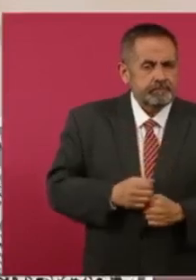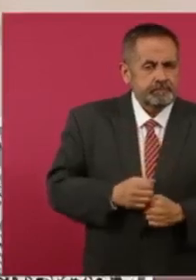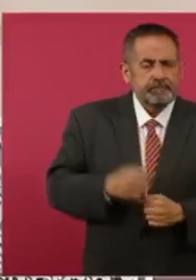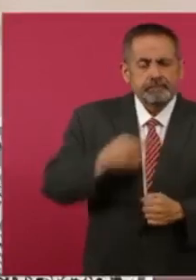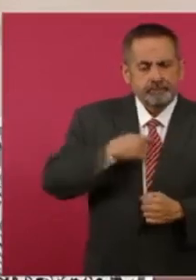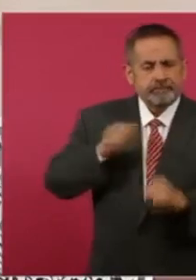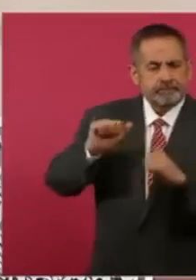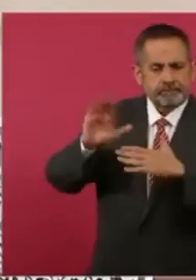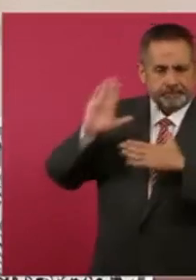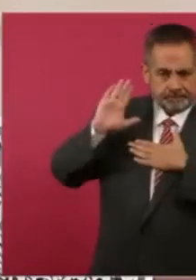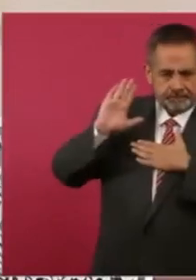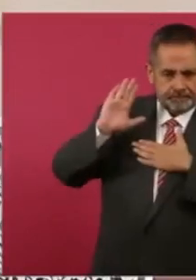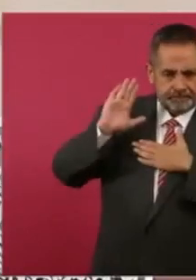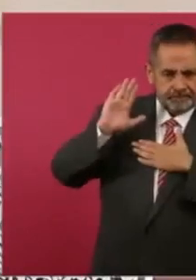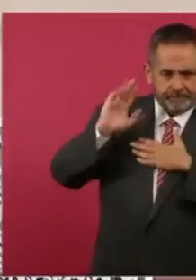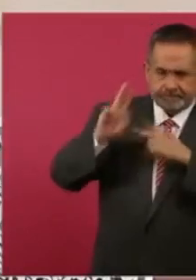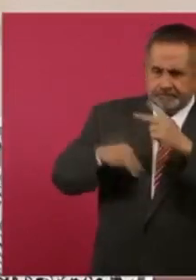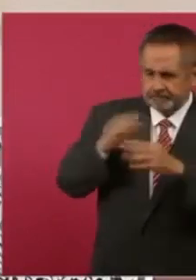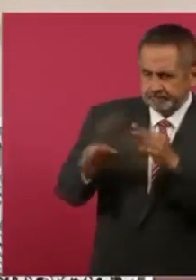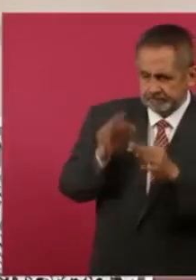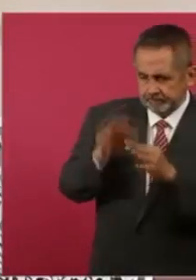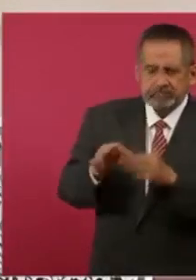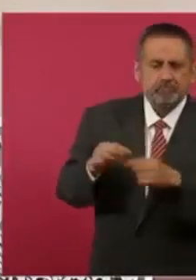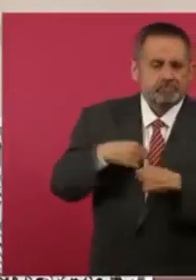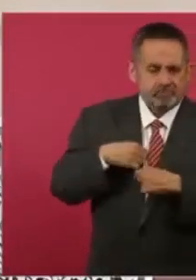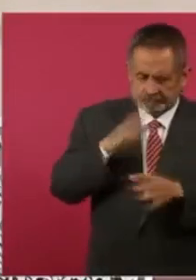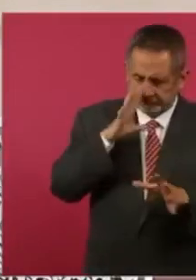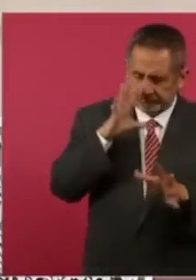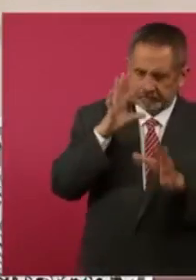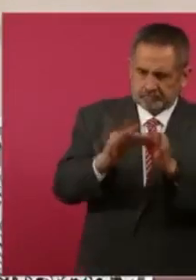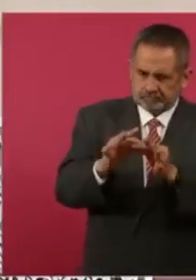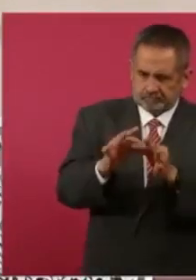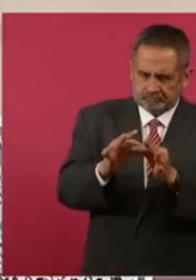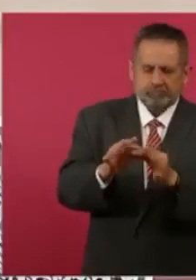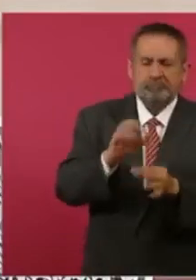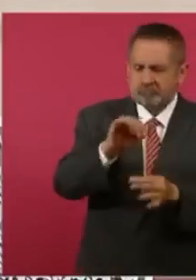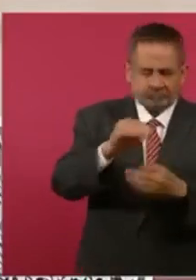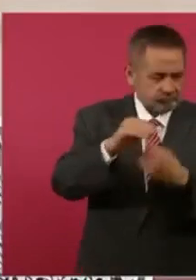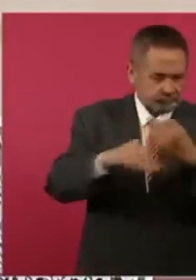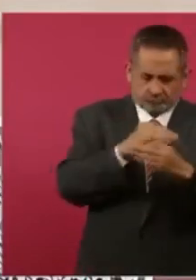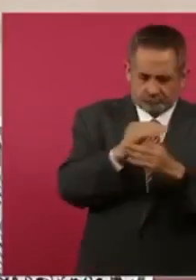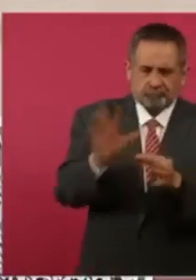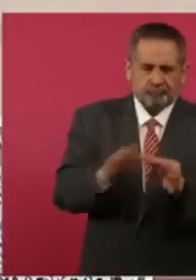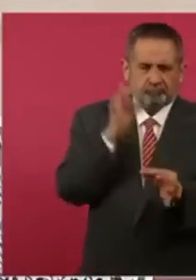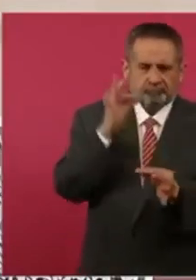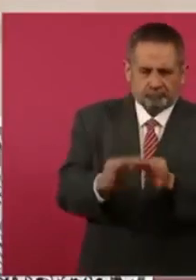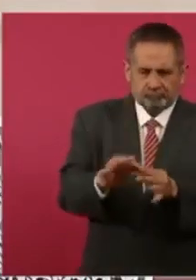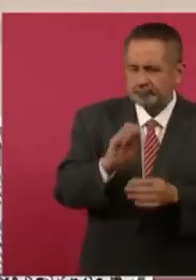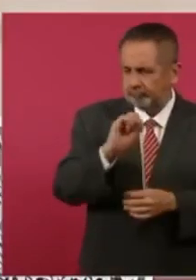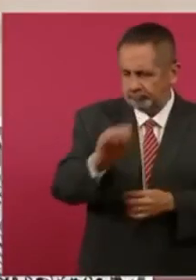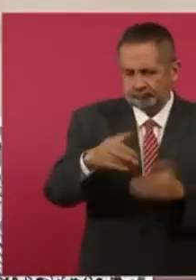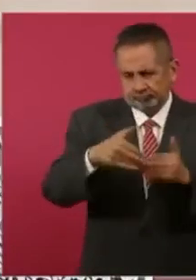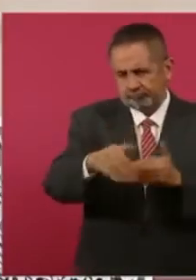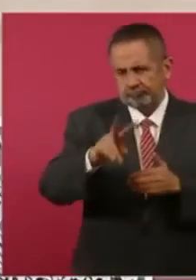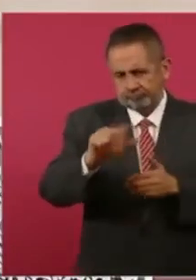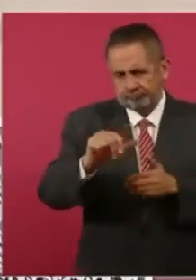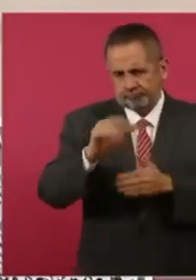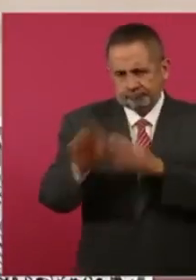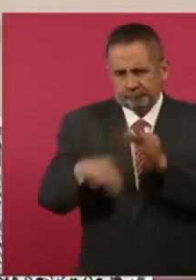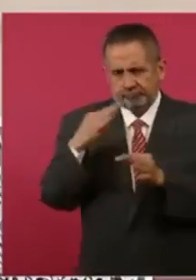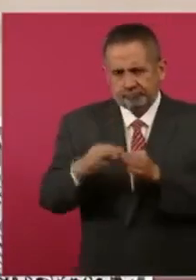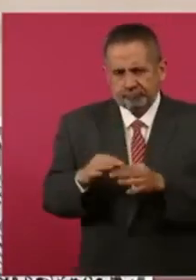comprometimos realizar se va a concluir todo Ah porque